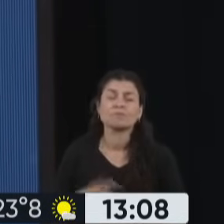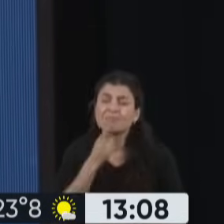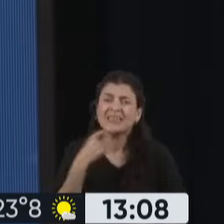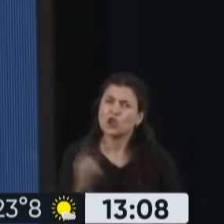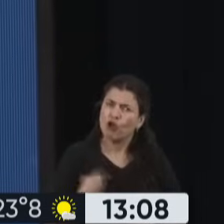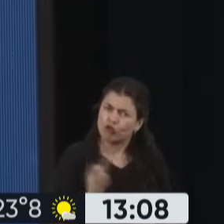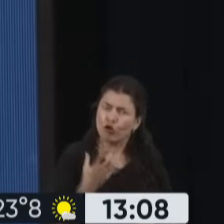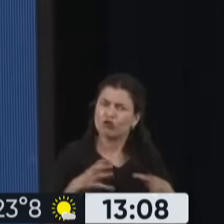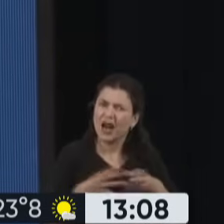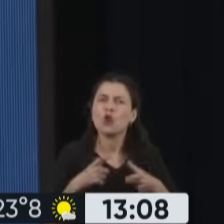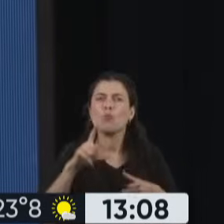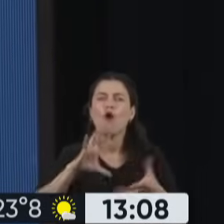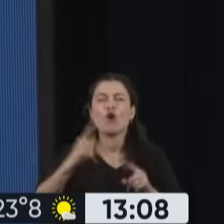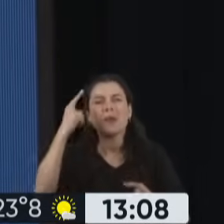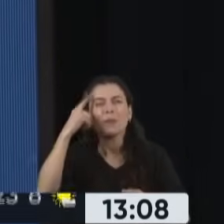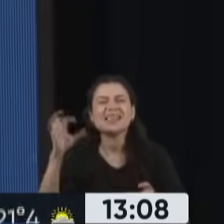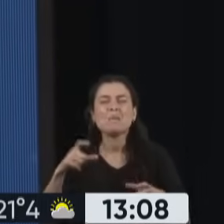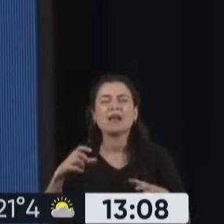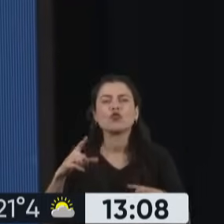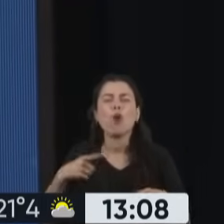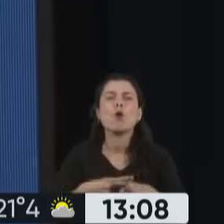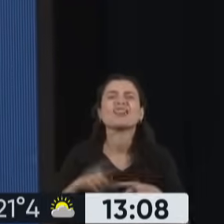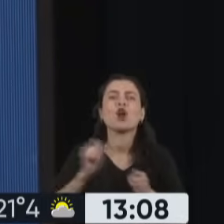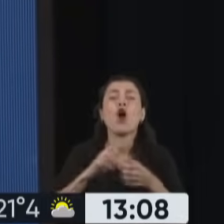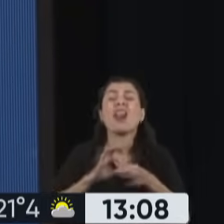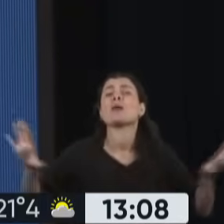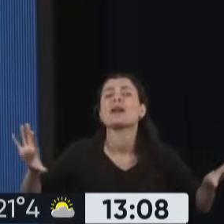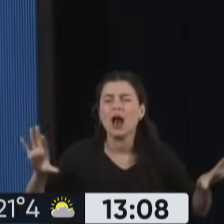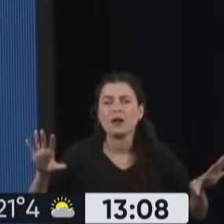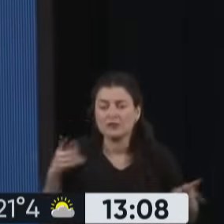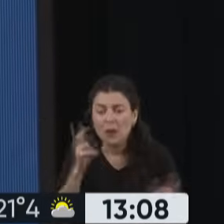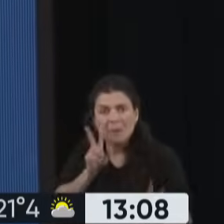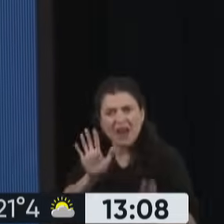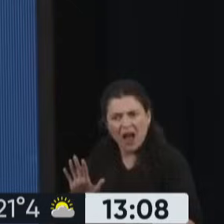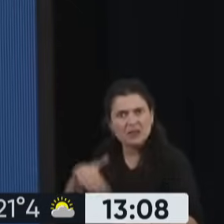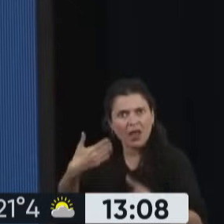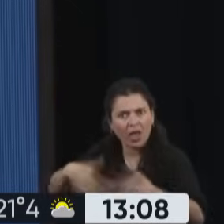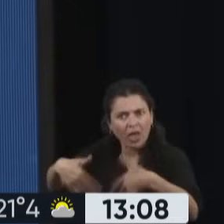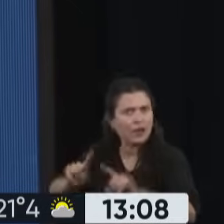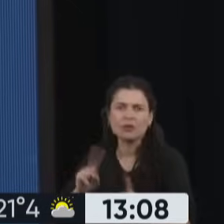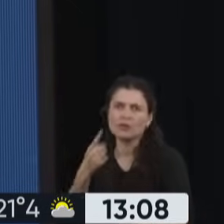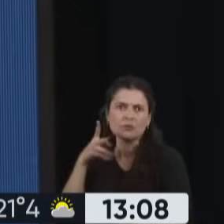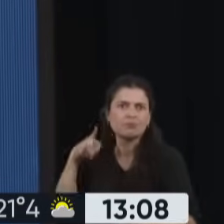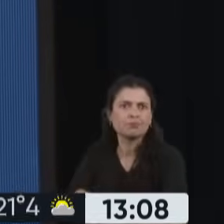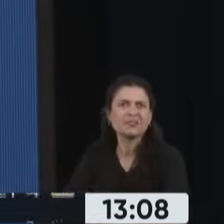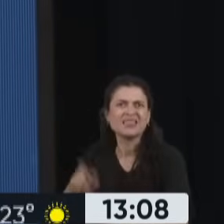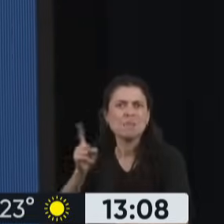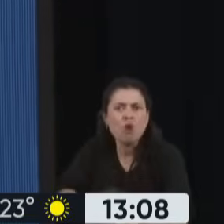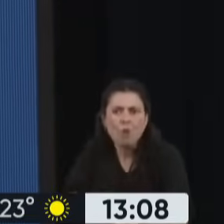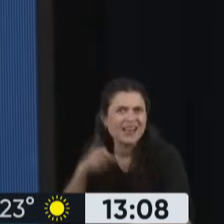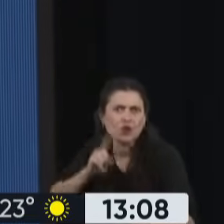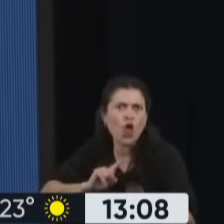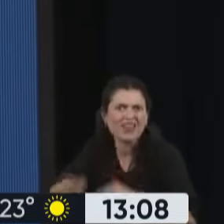nosotros como liberales no podíamos permitirnos eso, pero tampoco podíamos ser tan irresponsables de dejar reventar la cuestión